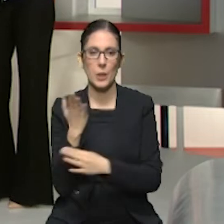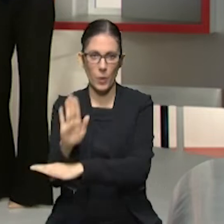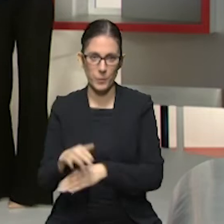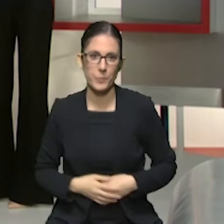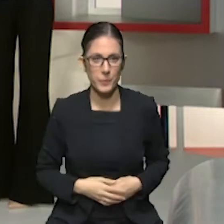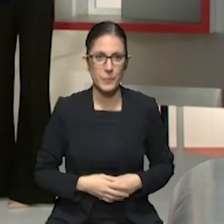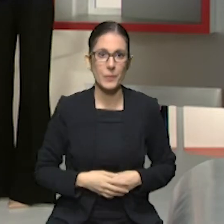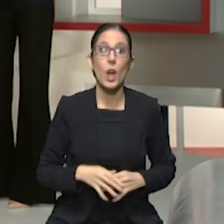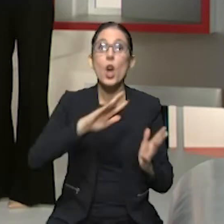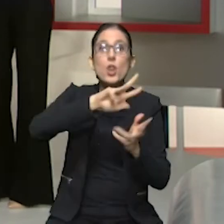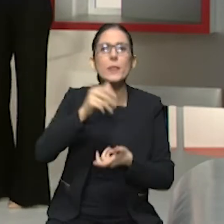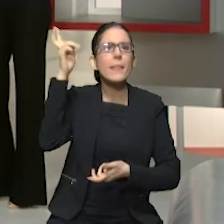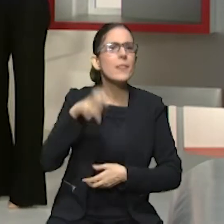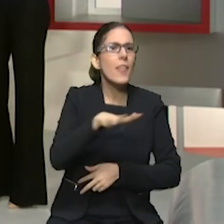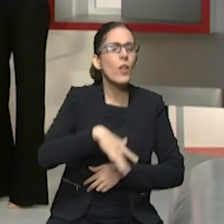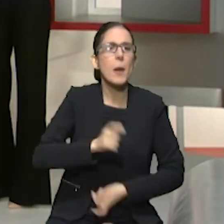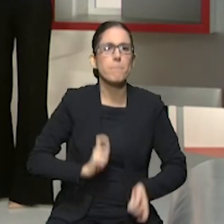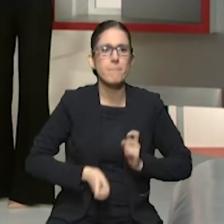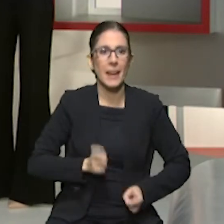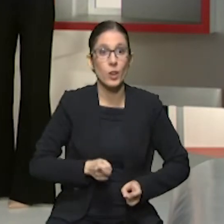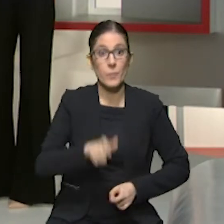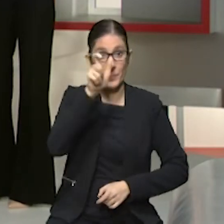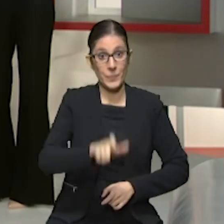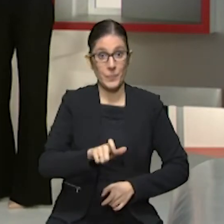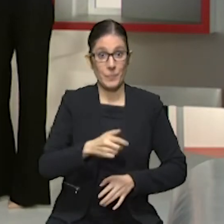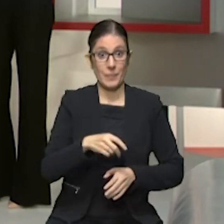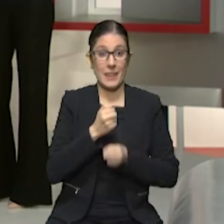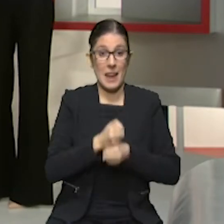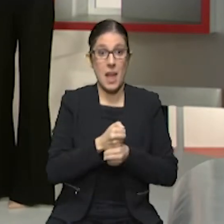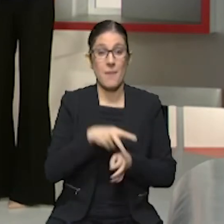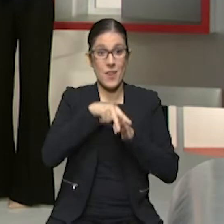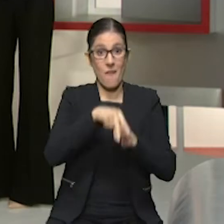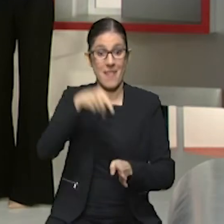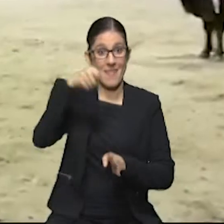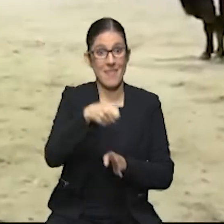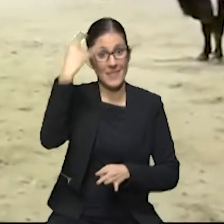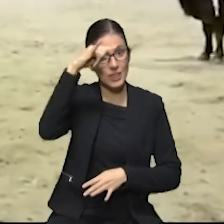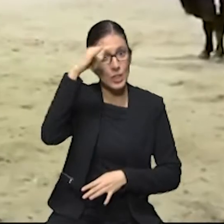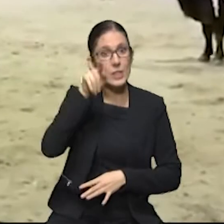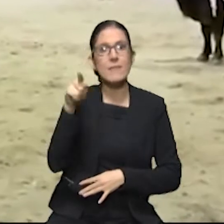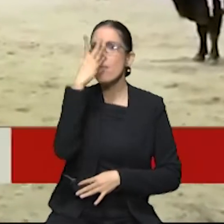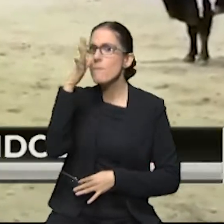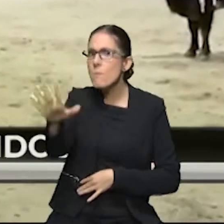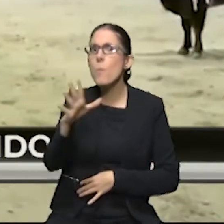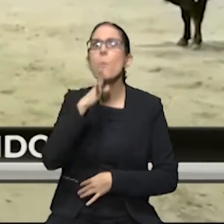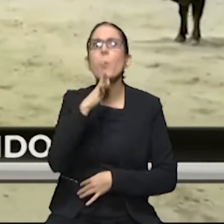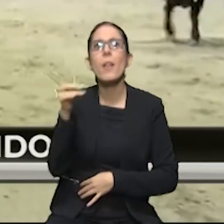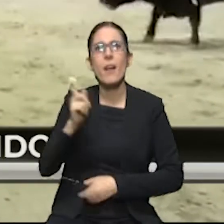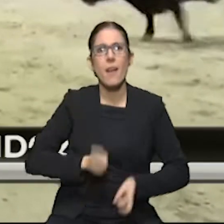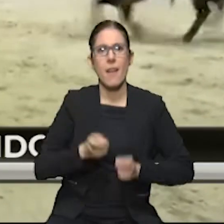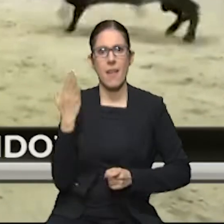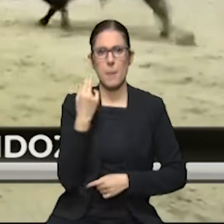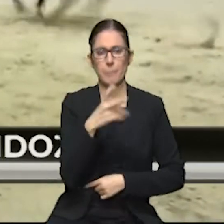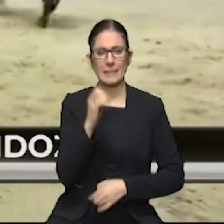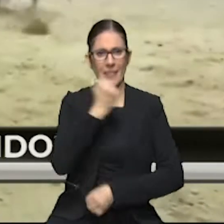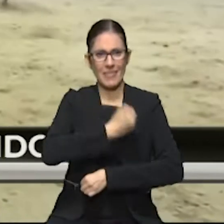nos llega desde México. El regioneador Navarro Pablo Hermoso de Mendoza demandado por torear en Cancún el pasado 20